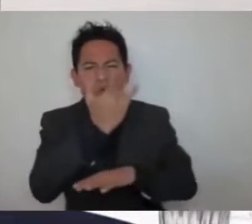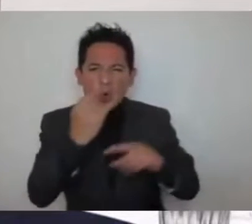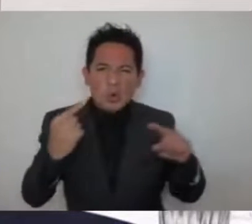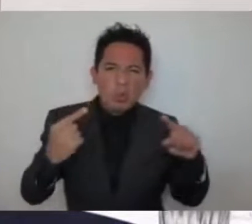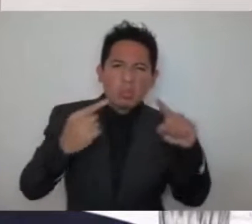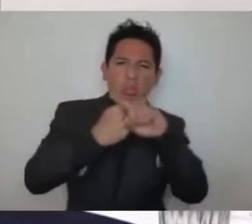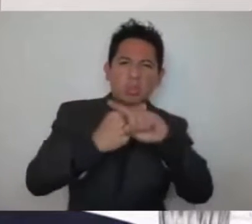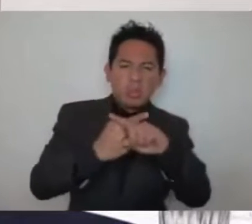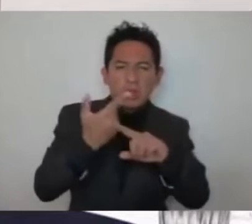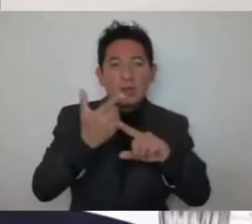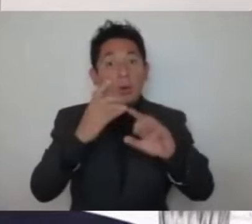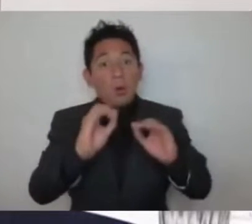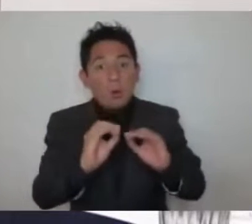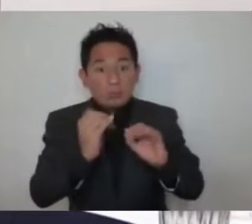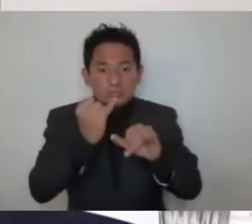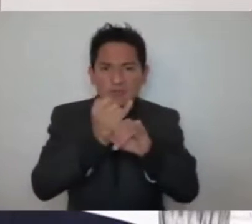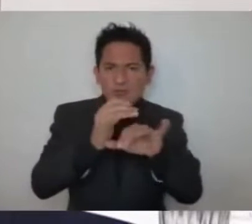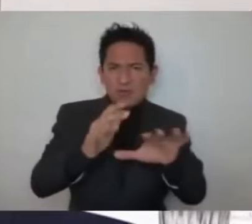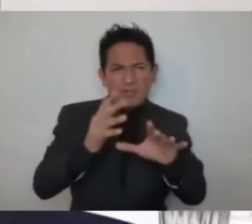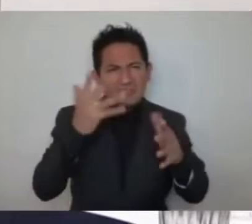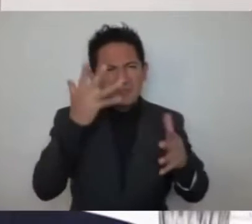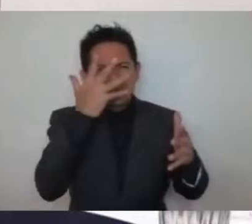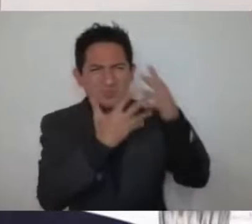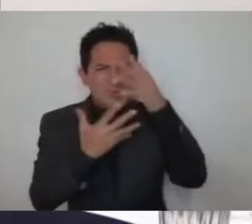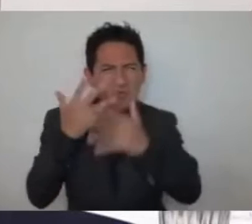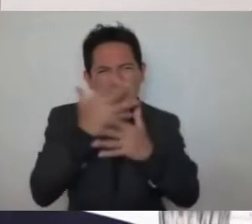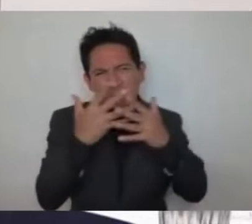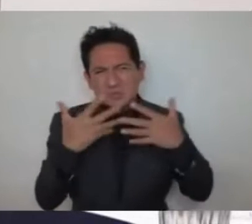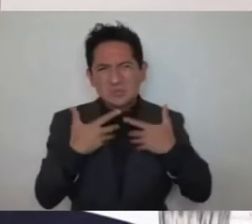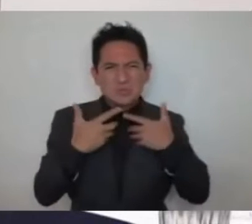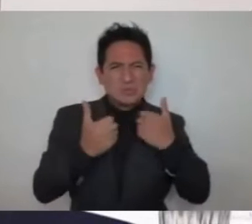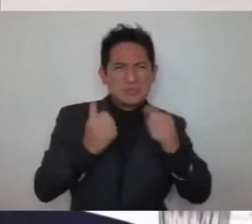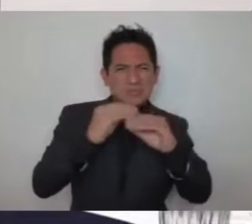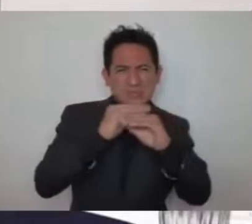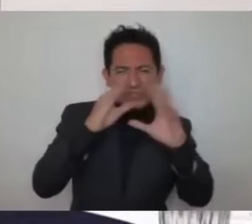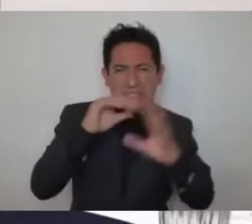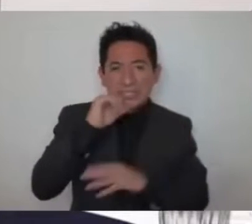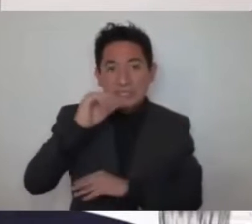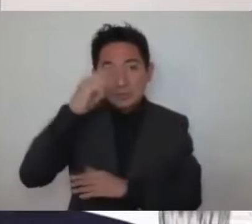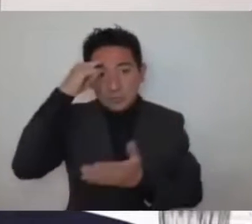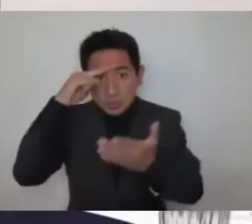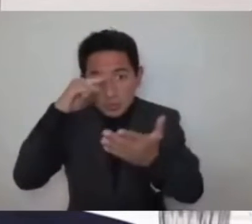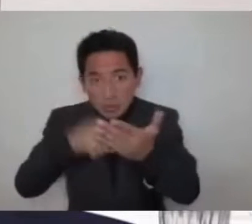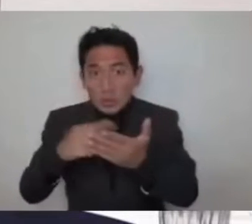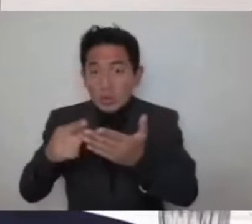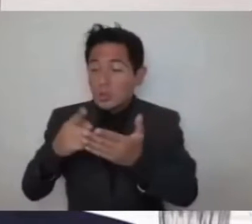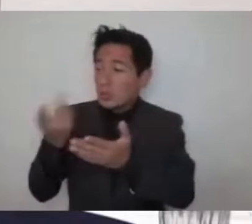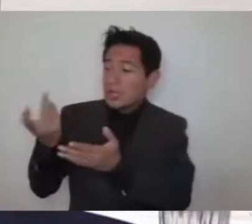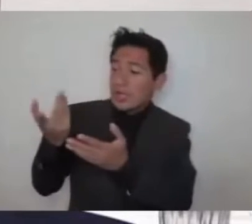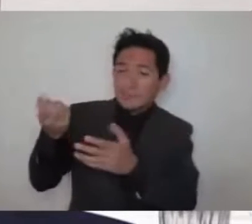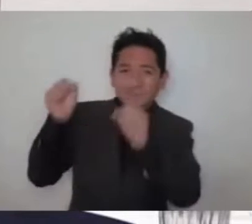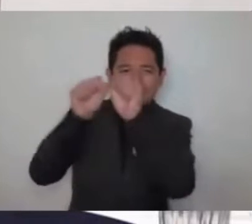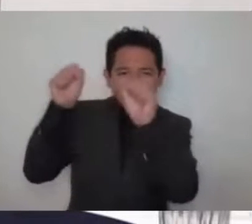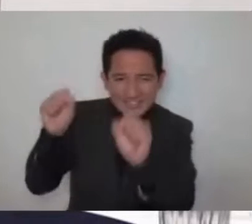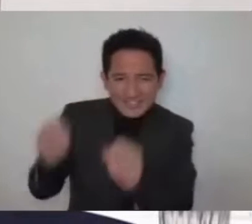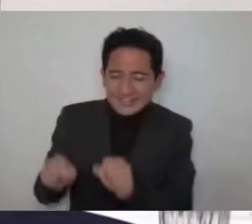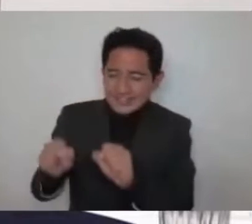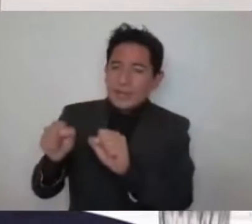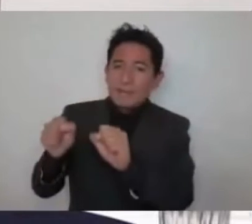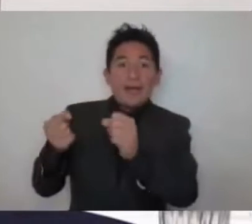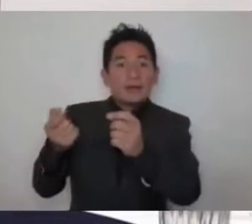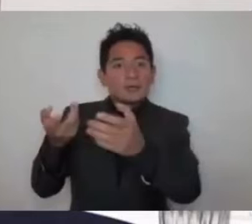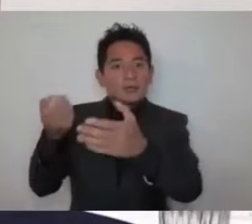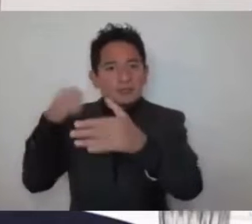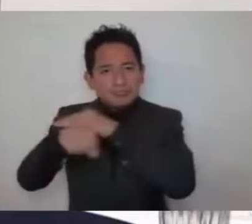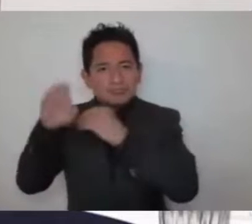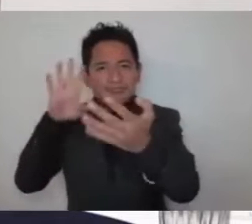y a mí me parece que La regulación del sistema penal desde la Constitución y luego a través del código nacional y las leyes complementarias